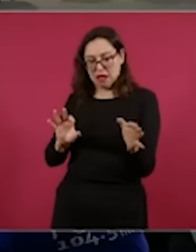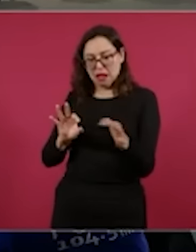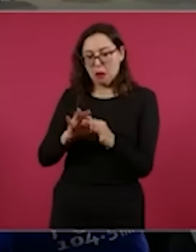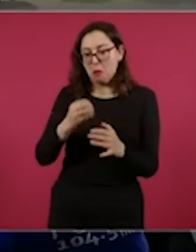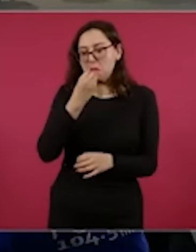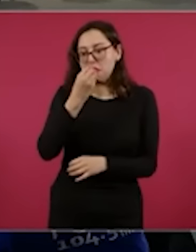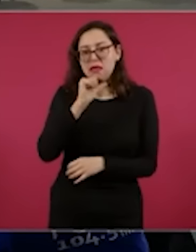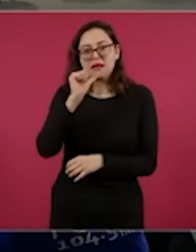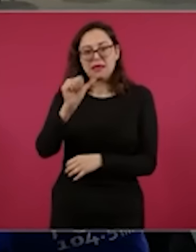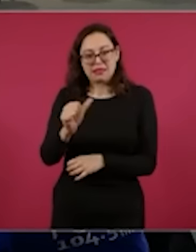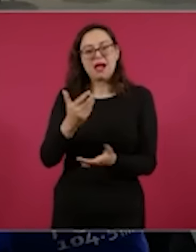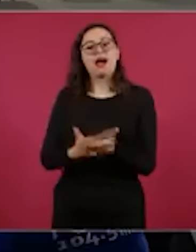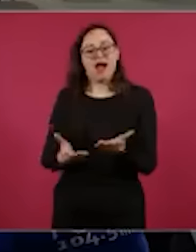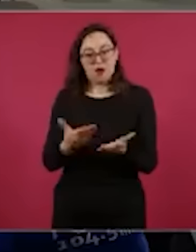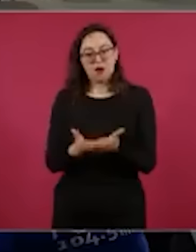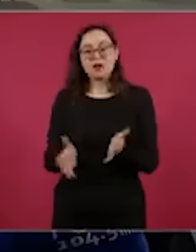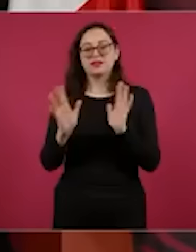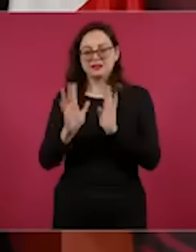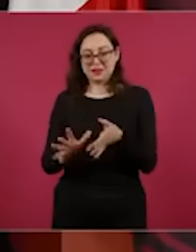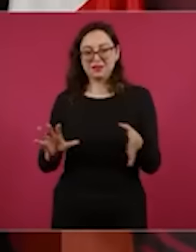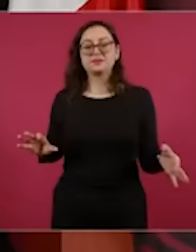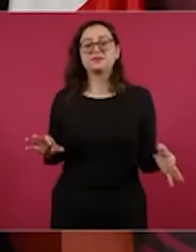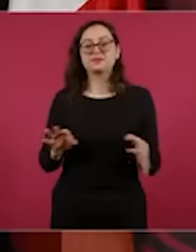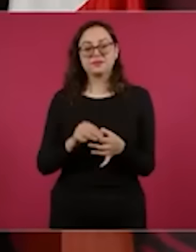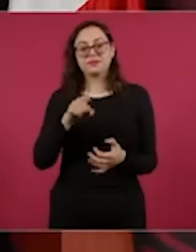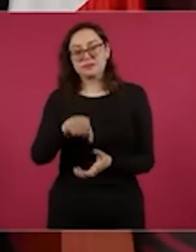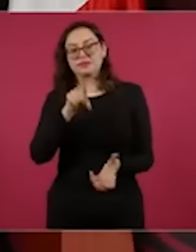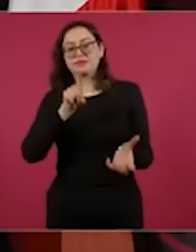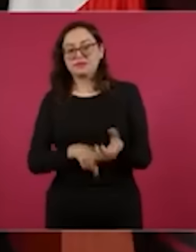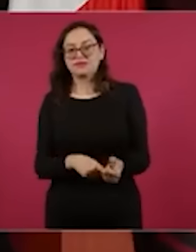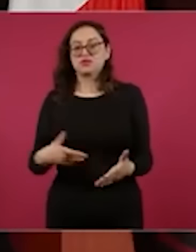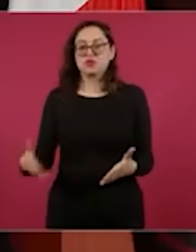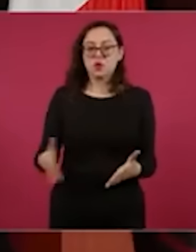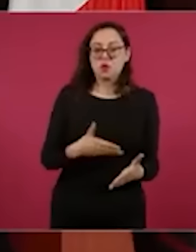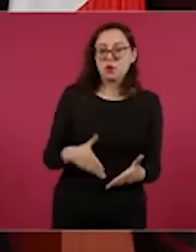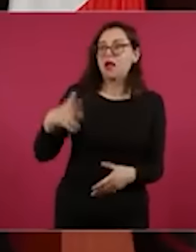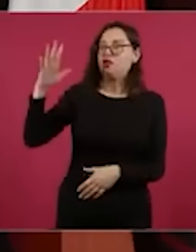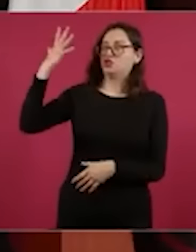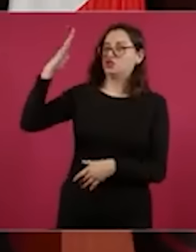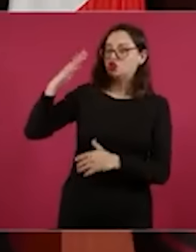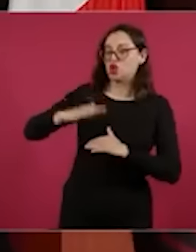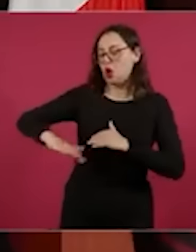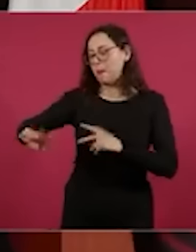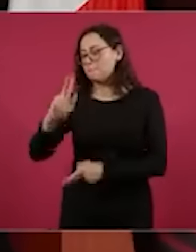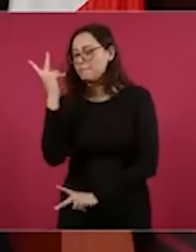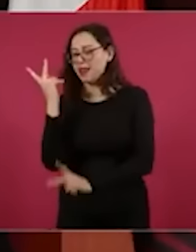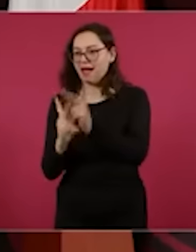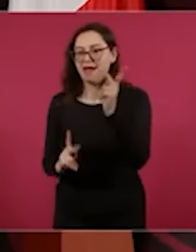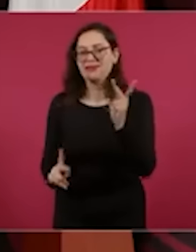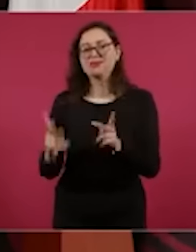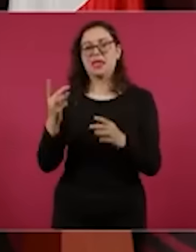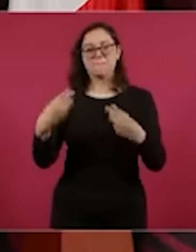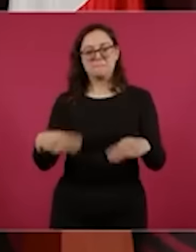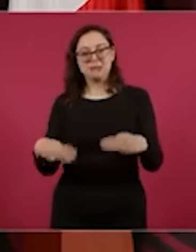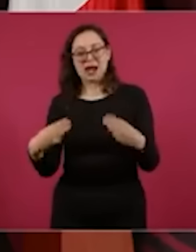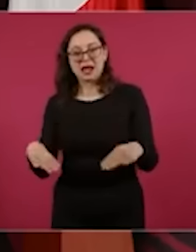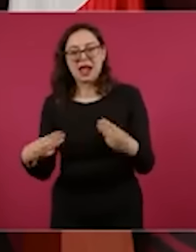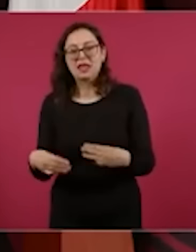Ahí alrededor están las cocinas tradicionales, el solar, un mercado que pueden visitar para